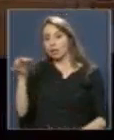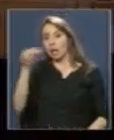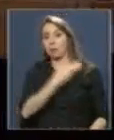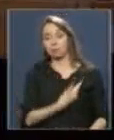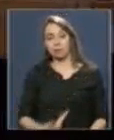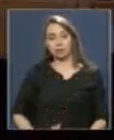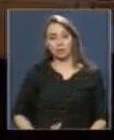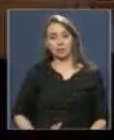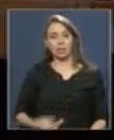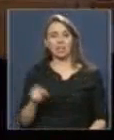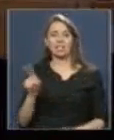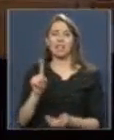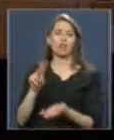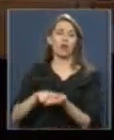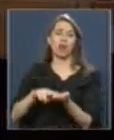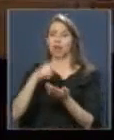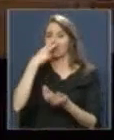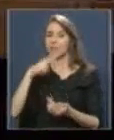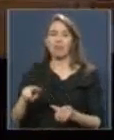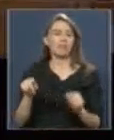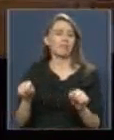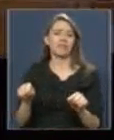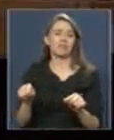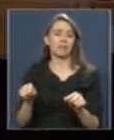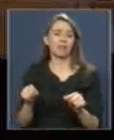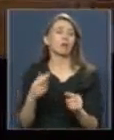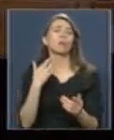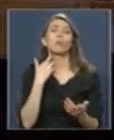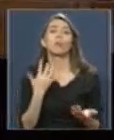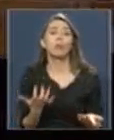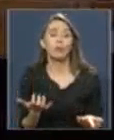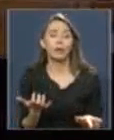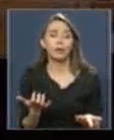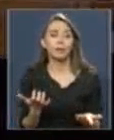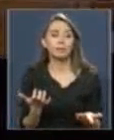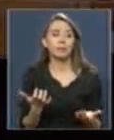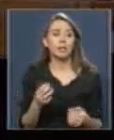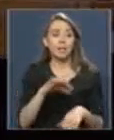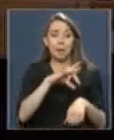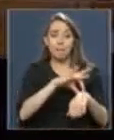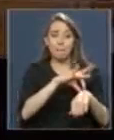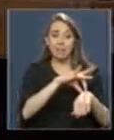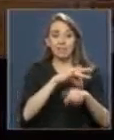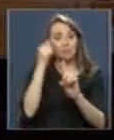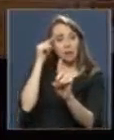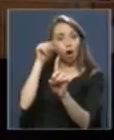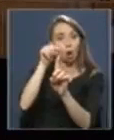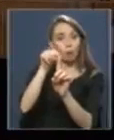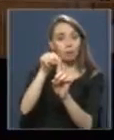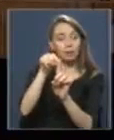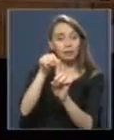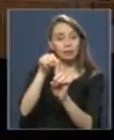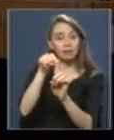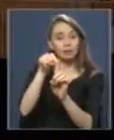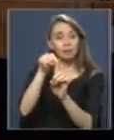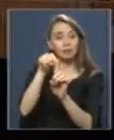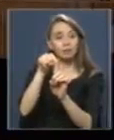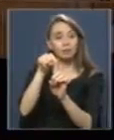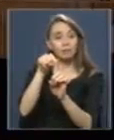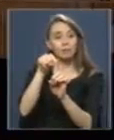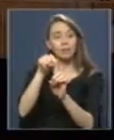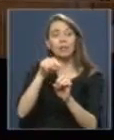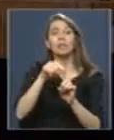nada más alejado de la realidad que aquello, porque la medicina tiene por objeto no